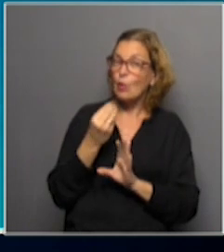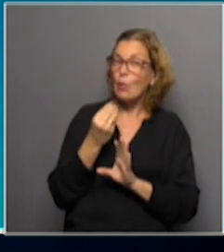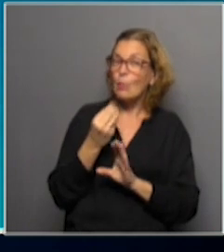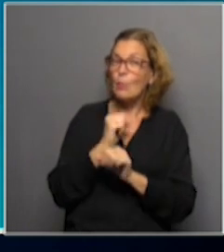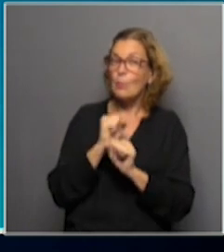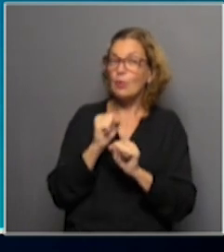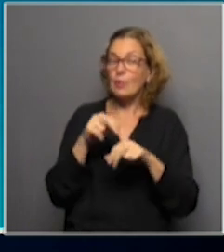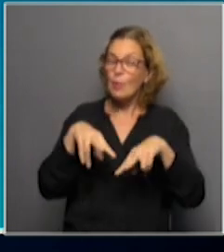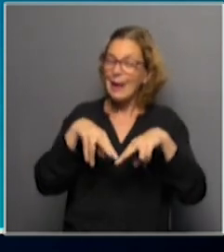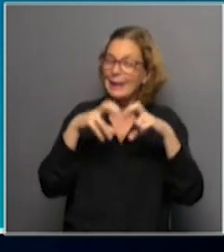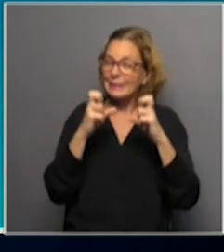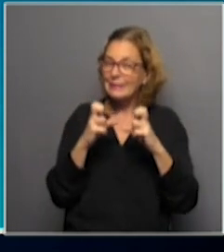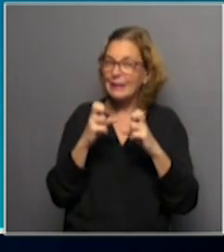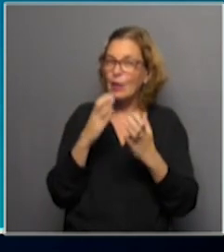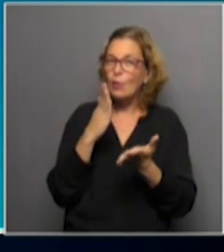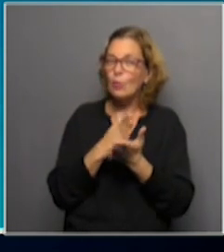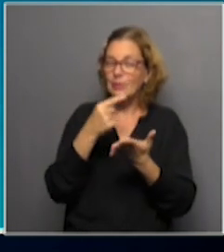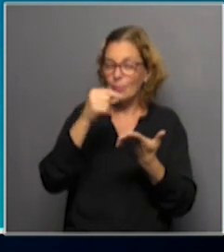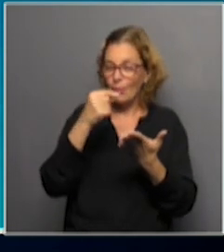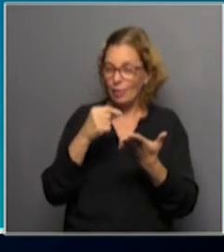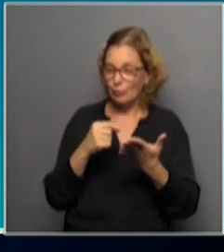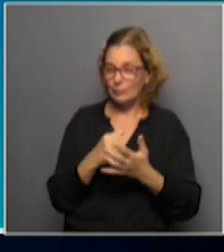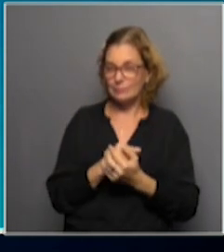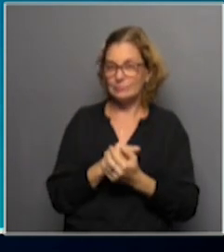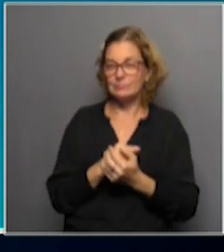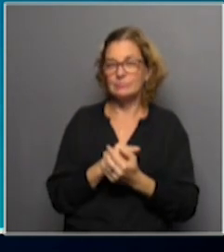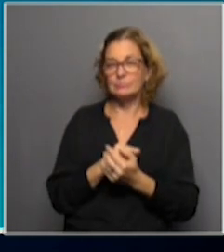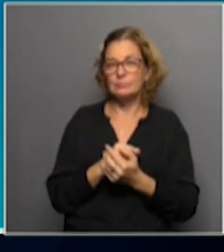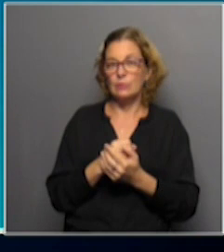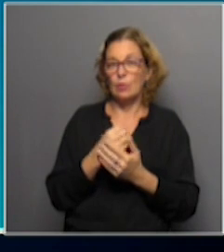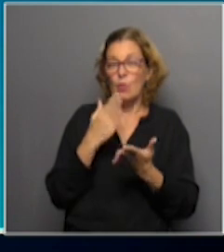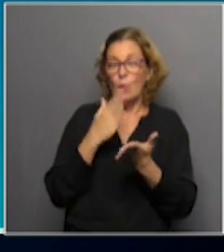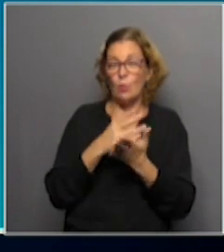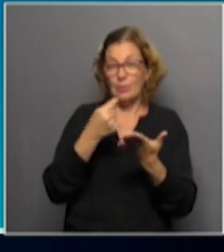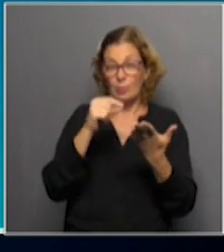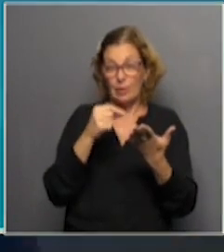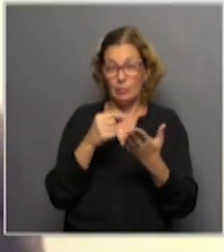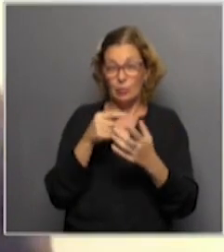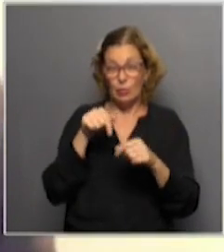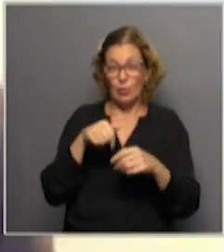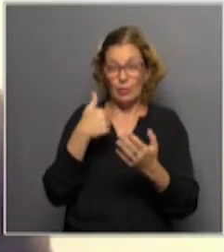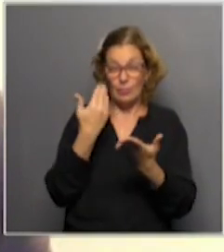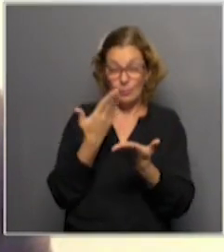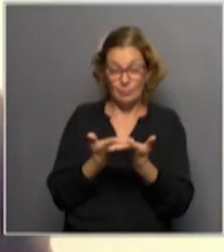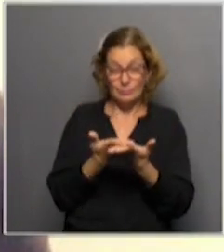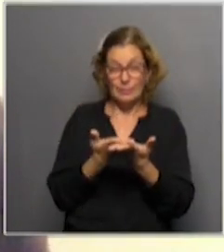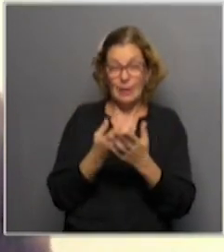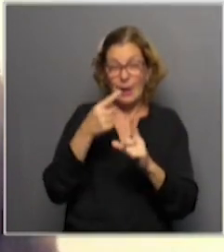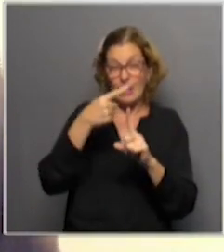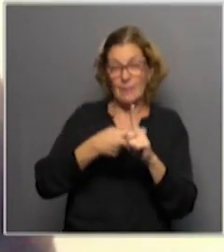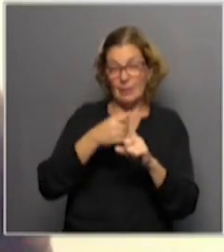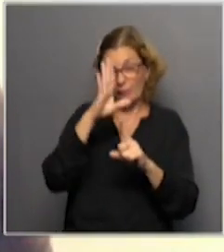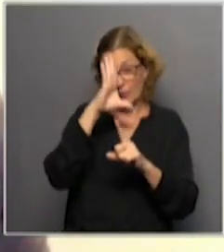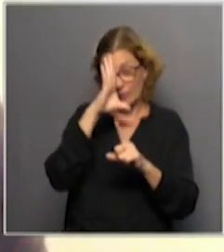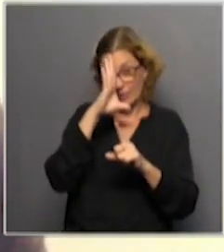¿Cómo podemos analizar los últimos datos? Bueno, los últimos datos que fueron publicados hoy corresponden al mes de febrero,